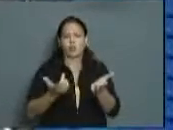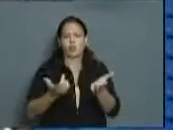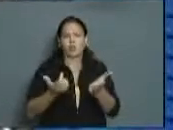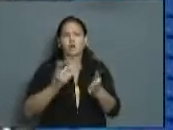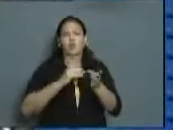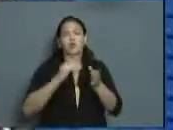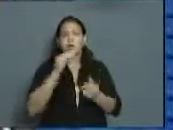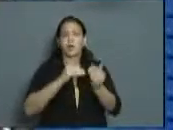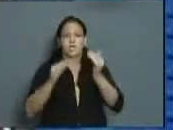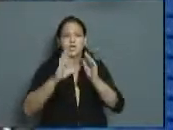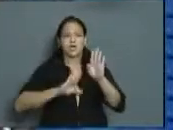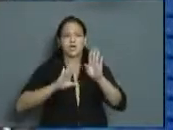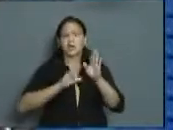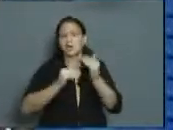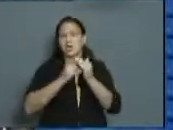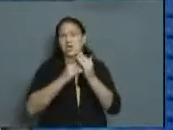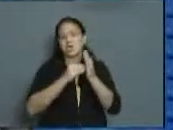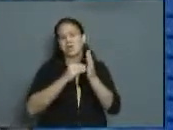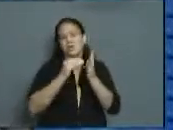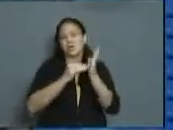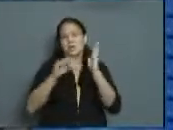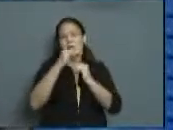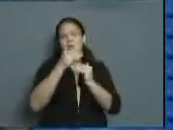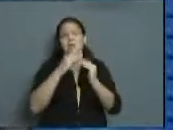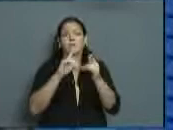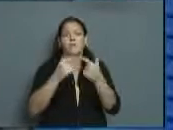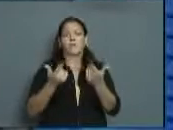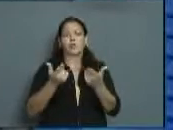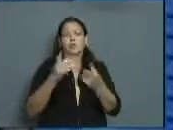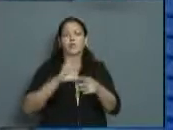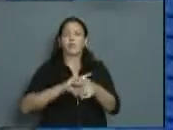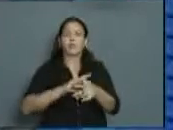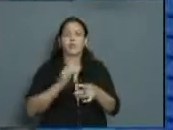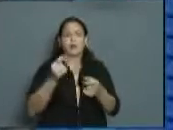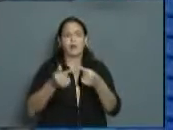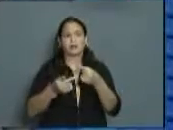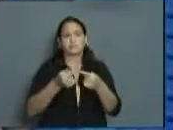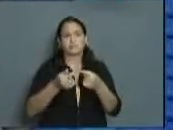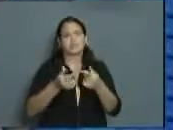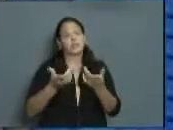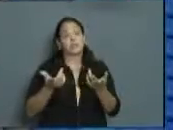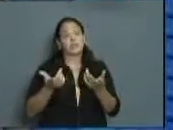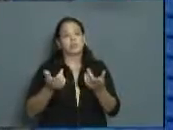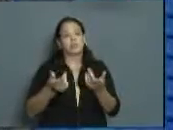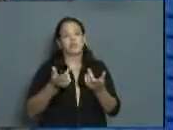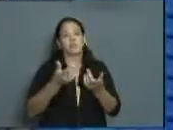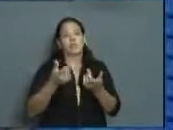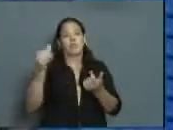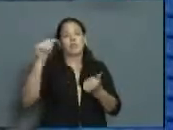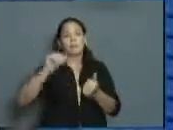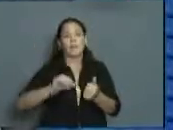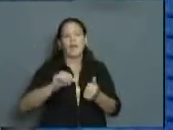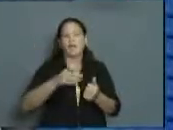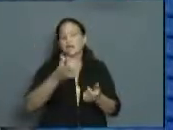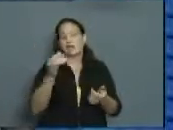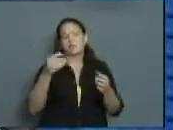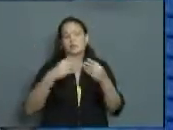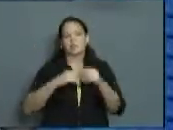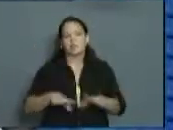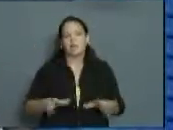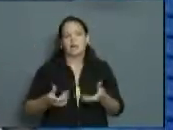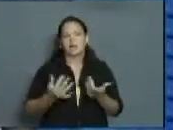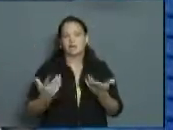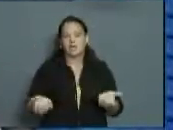anticuerpo porque tuvo una vacunación completa o porque tuvo una enfermedad reciente, malgastar una vacuna en el momento que usted está protegido por su